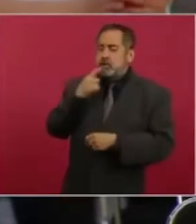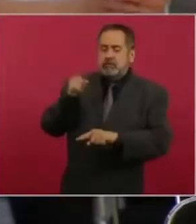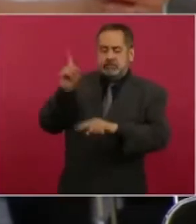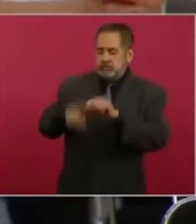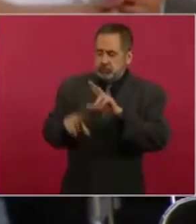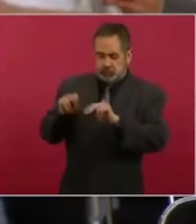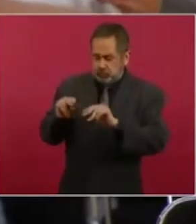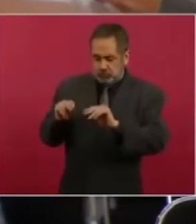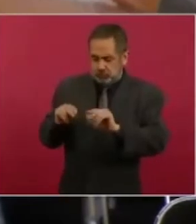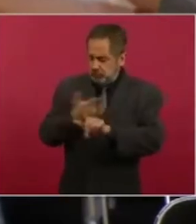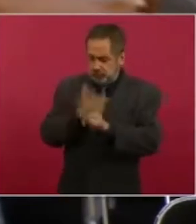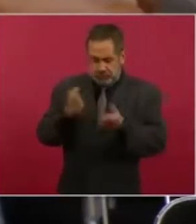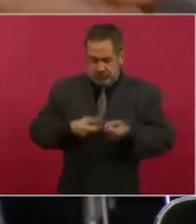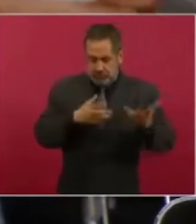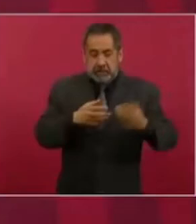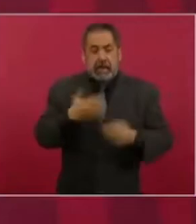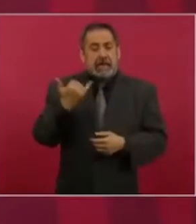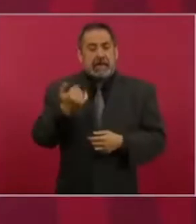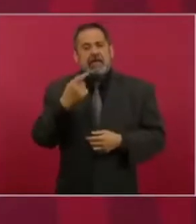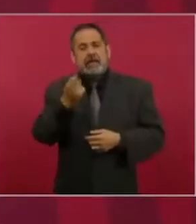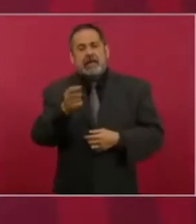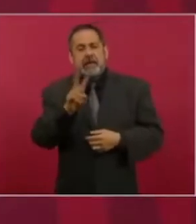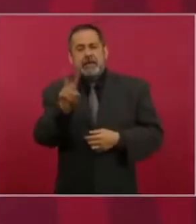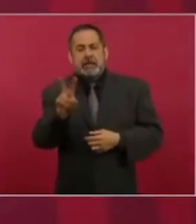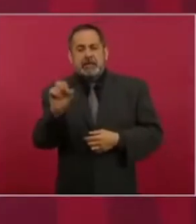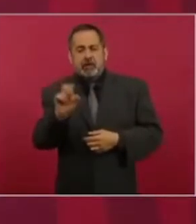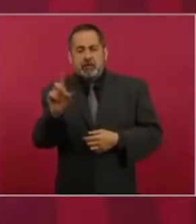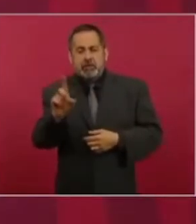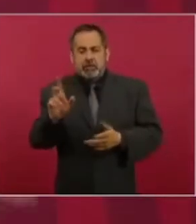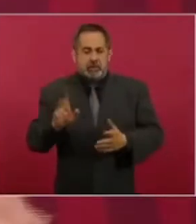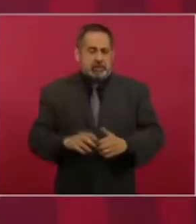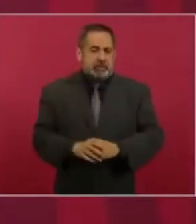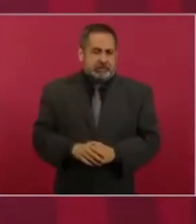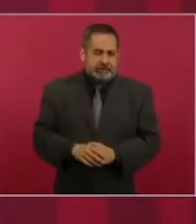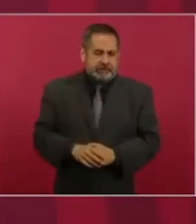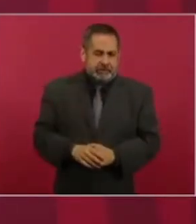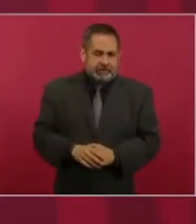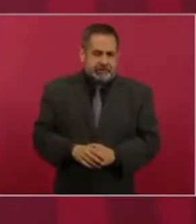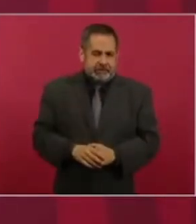para viernes, sábado y domingo. Gracias. No, pues es una